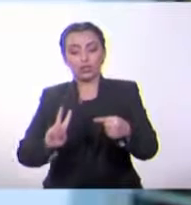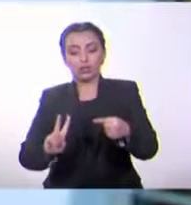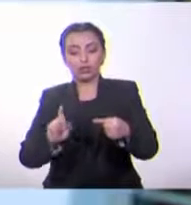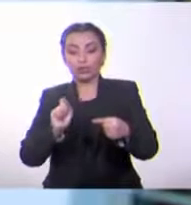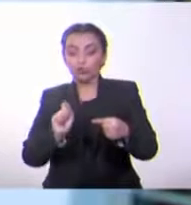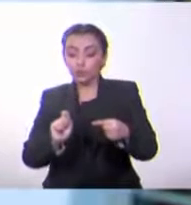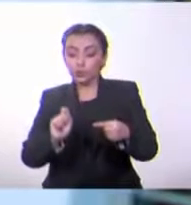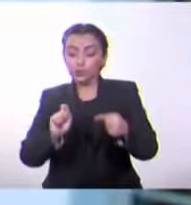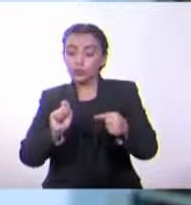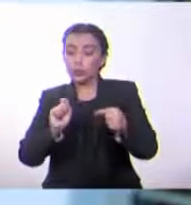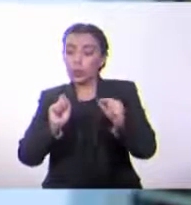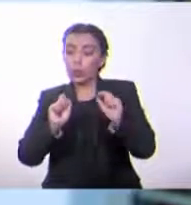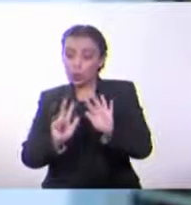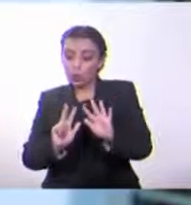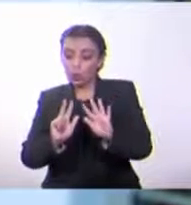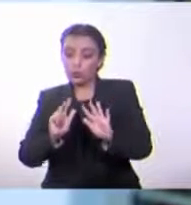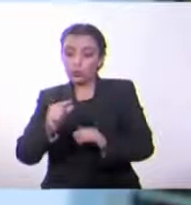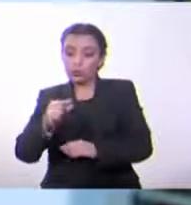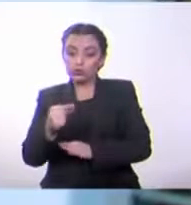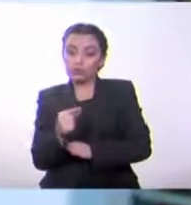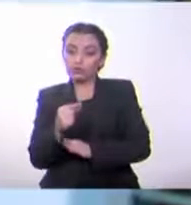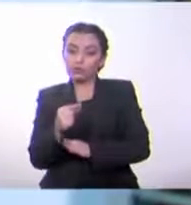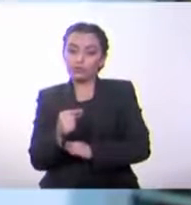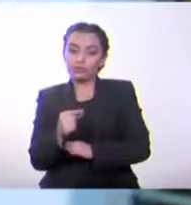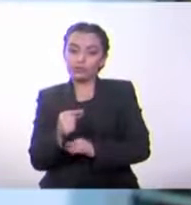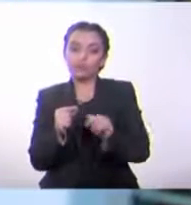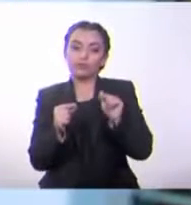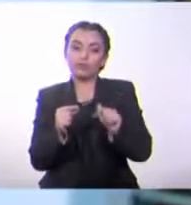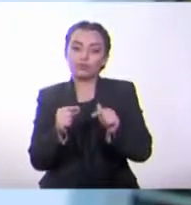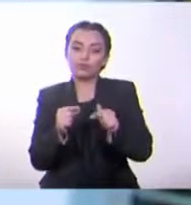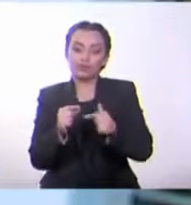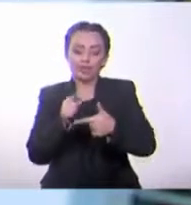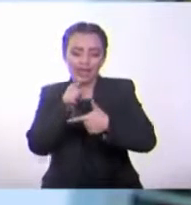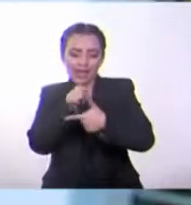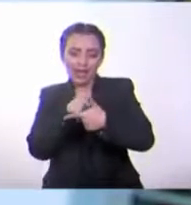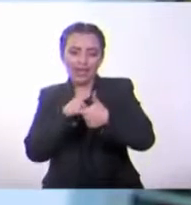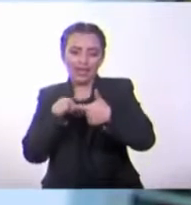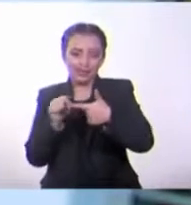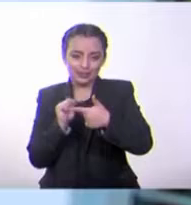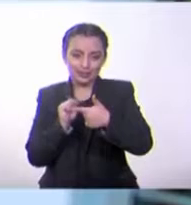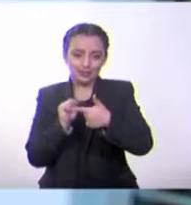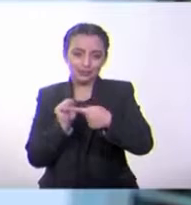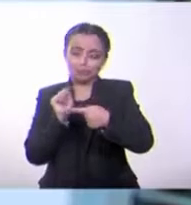42.8 gramos entre el peso equivalente calculado.